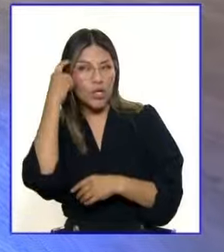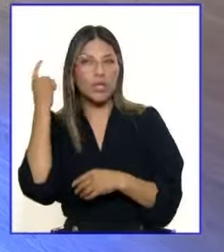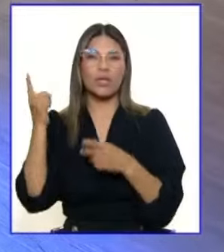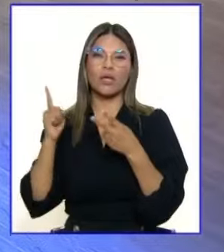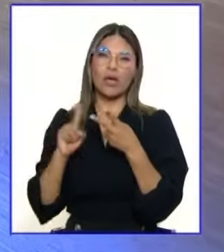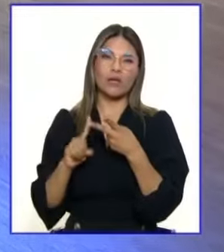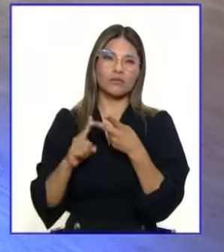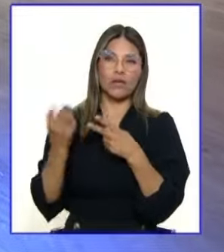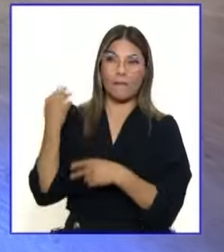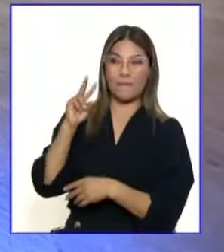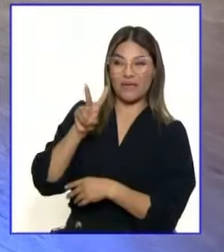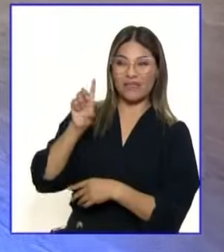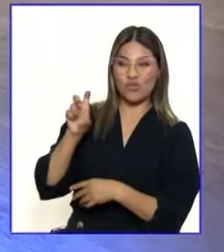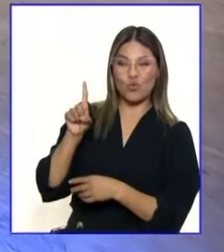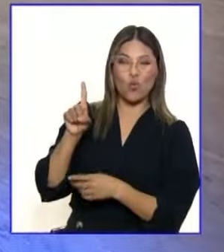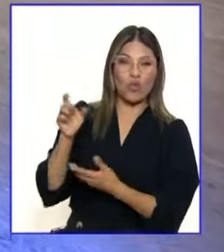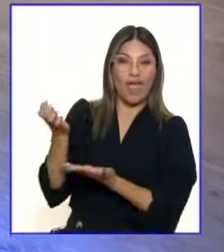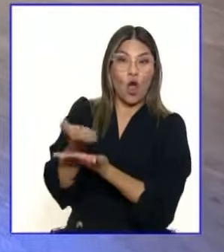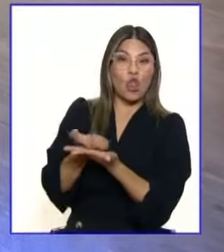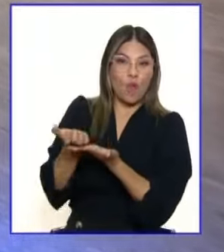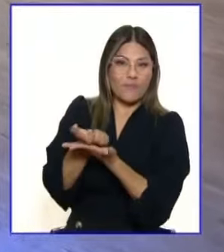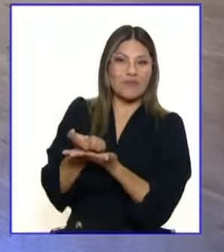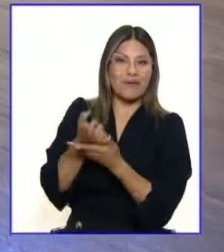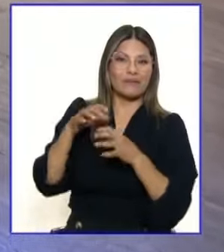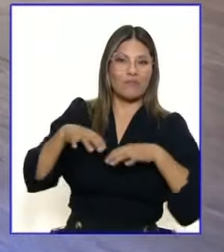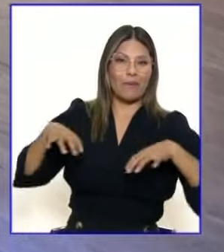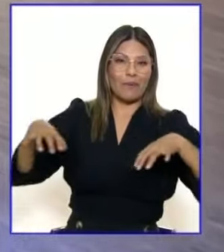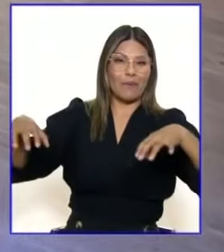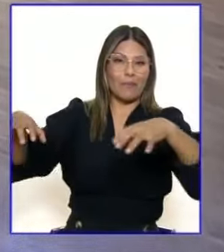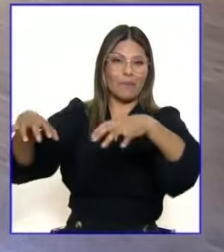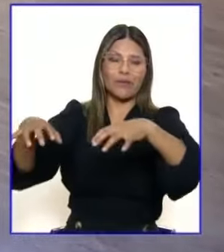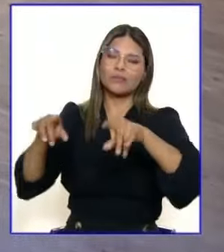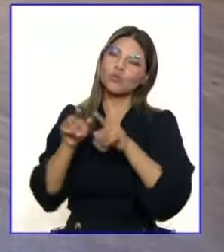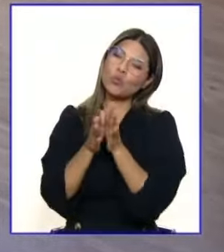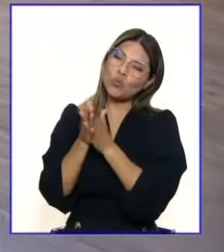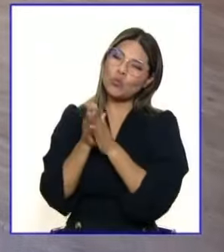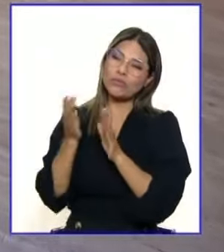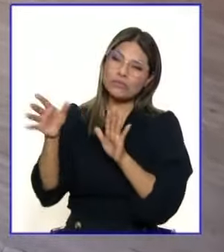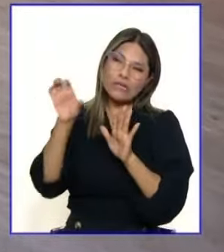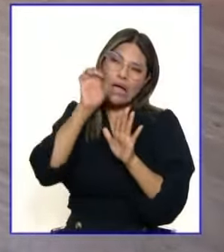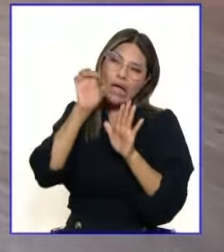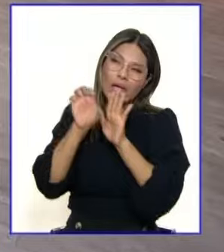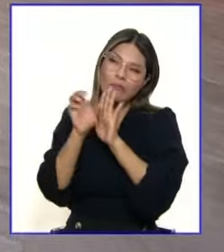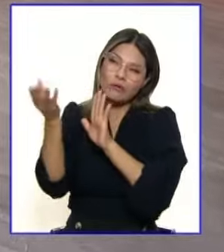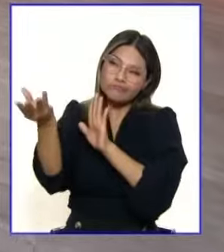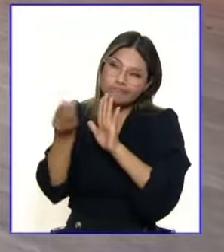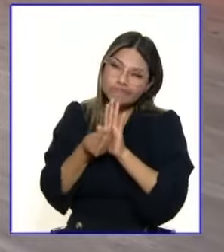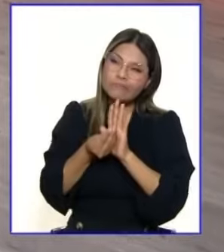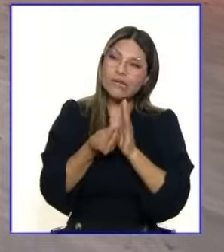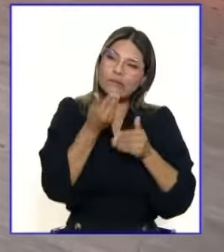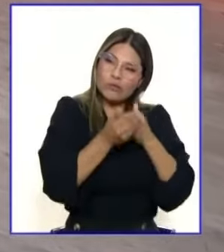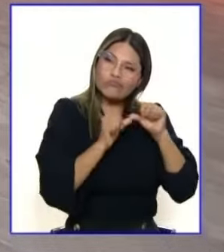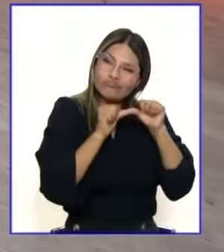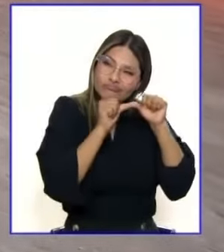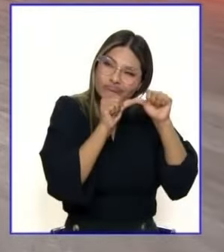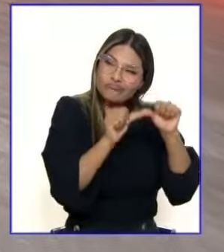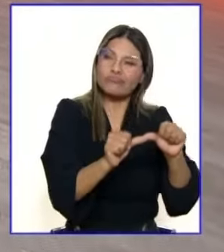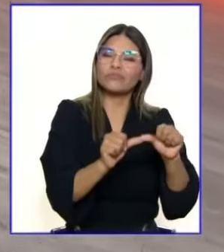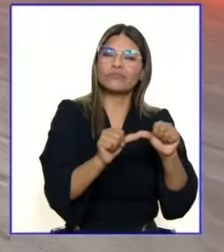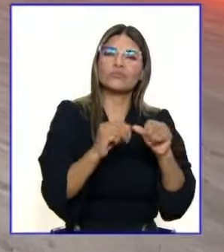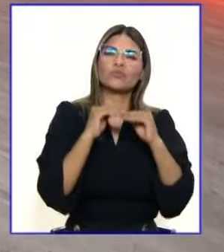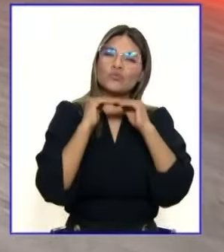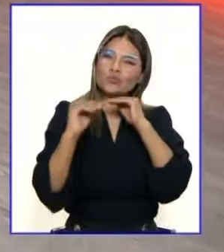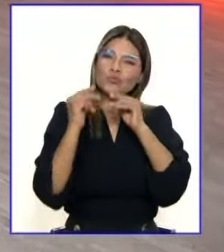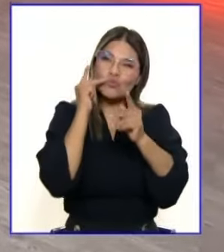economías, ¿no?, que podríamos nosotros tomar de ejemplo en cuanto al desarrollo con mayor sostenibilidad? De acuerdo, hay dos perspectivas clave,